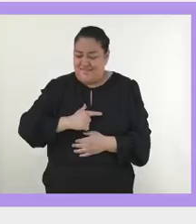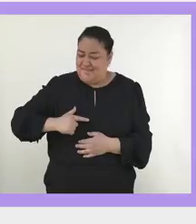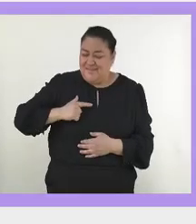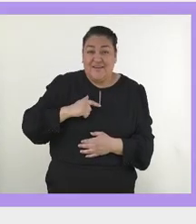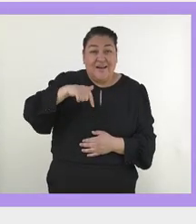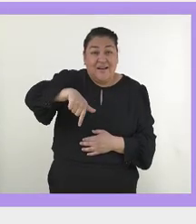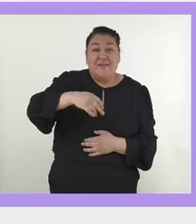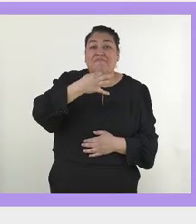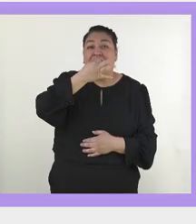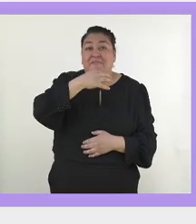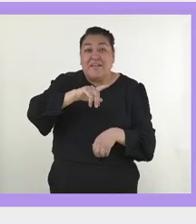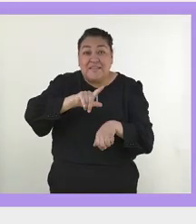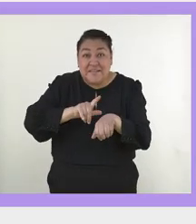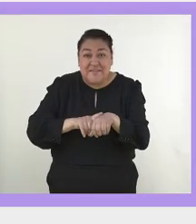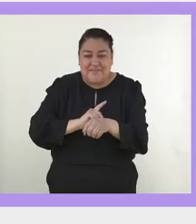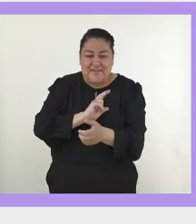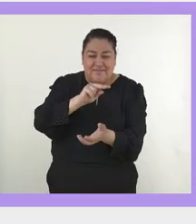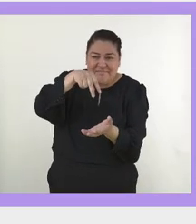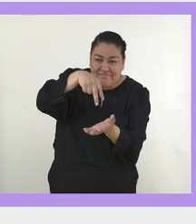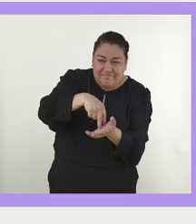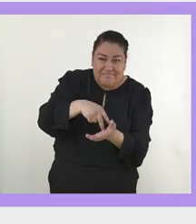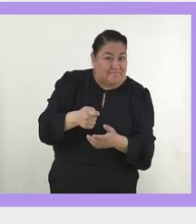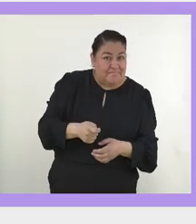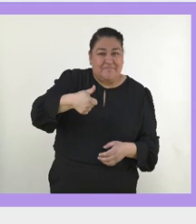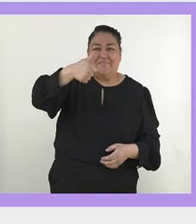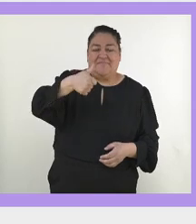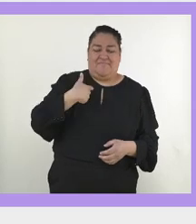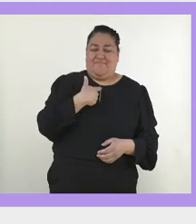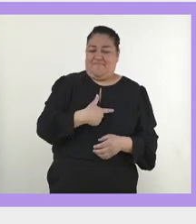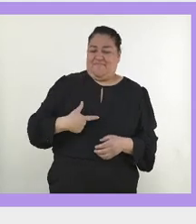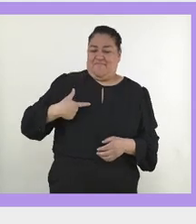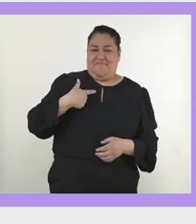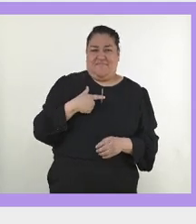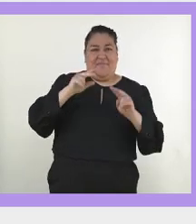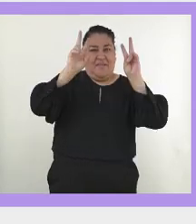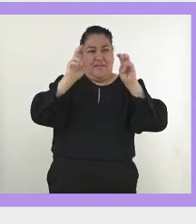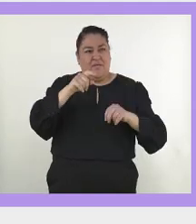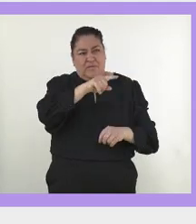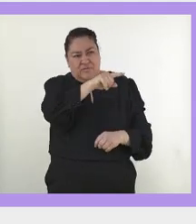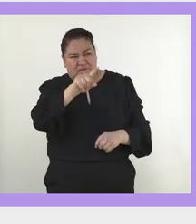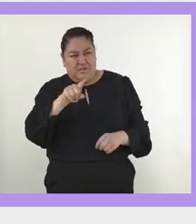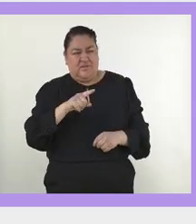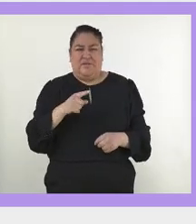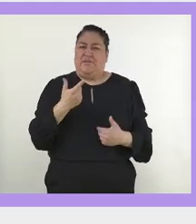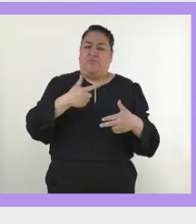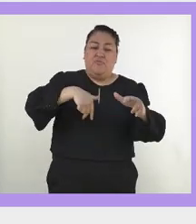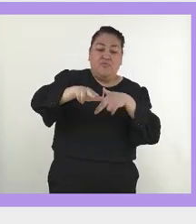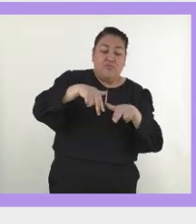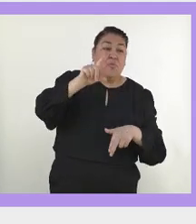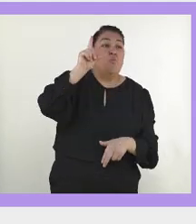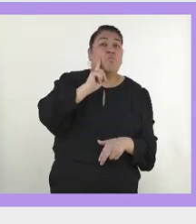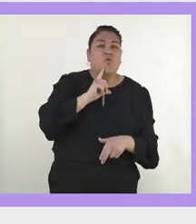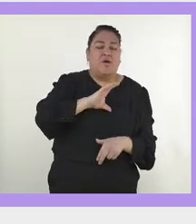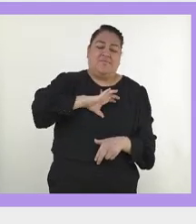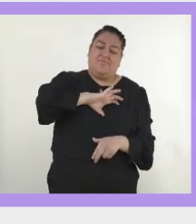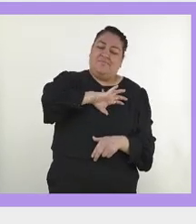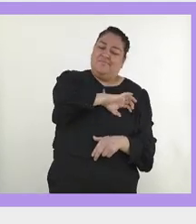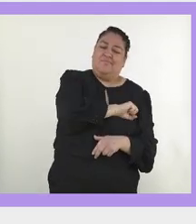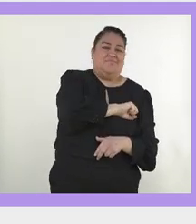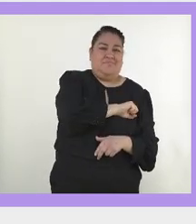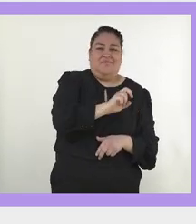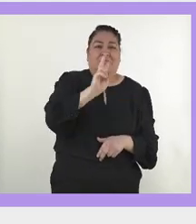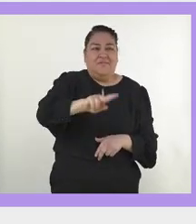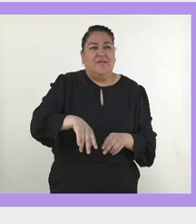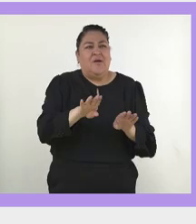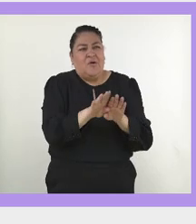Fest pero primera vez presencial para seguir hablando de lo que es una pasión me parece Para todos los que estamos aquí no el fútbol femenil el desarrollo de fútbol